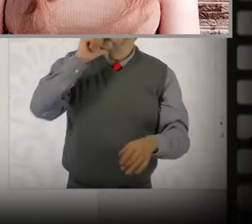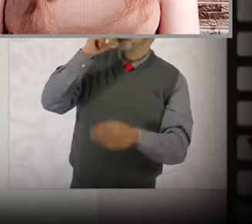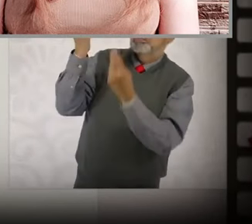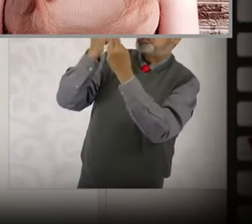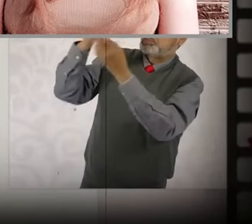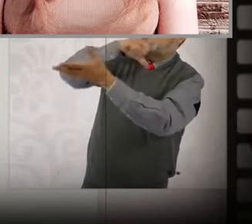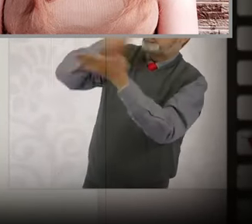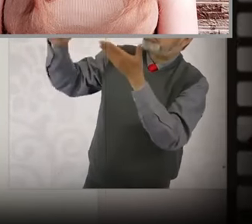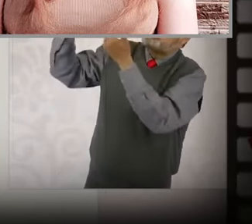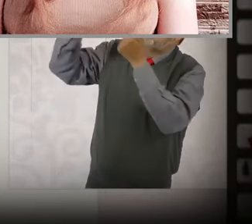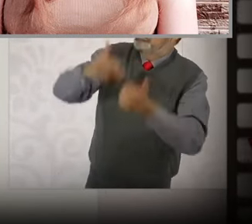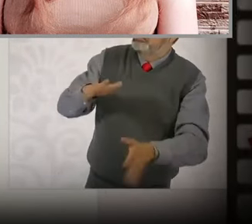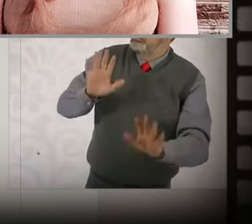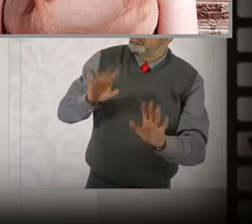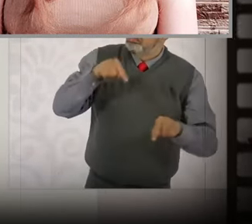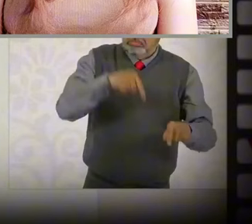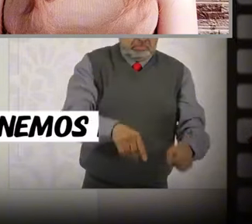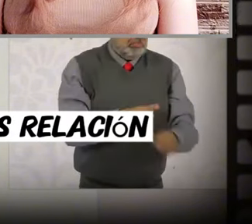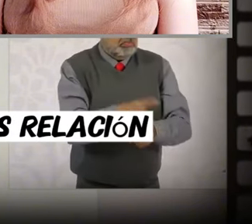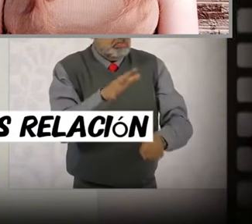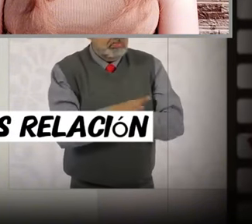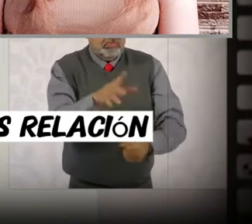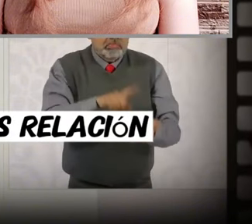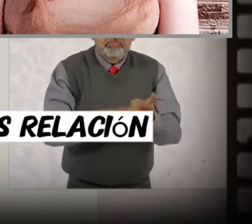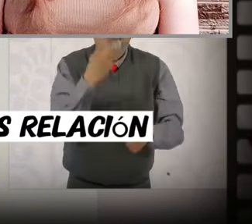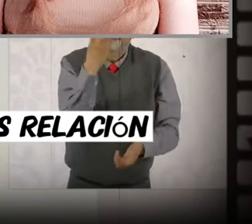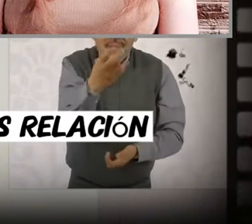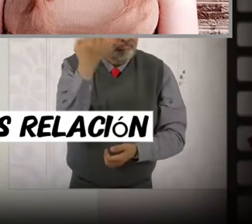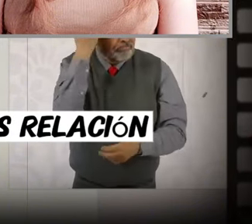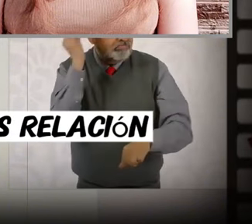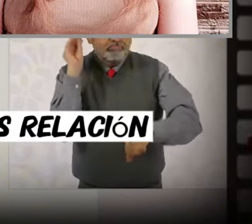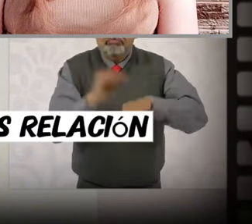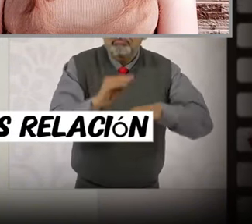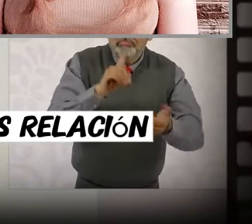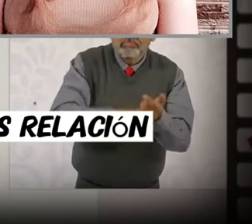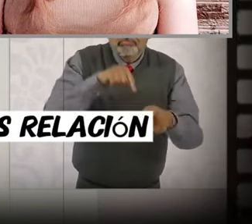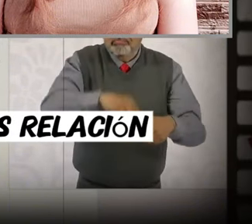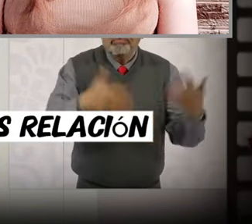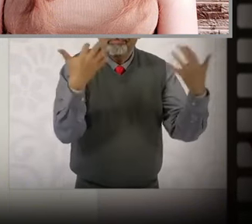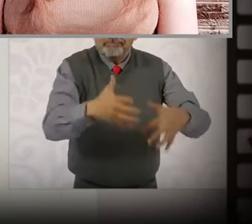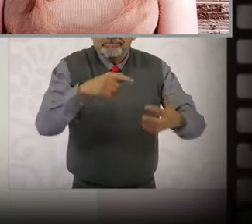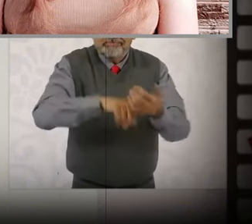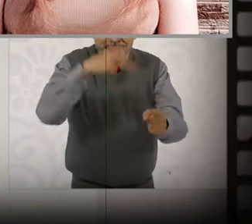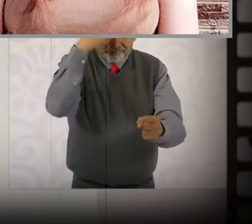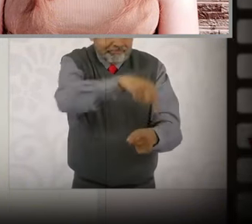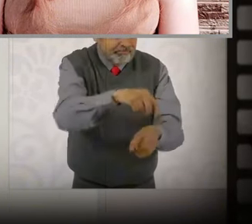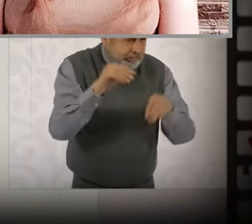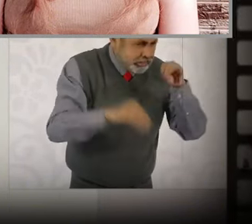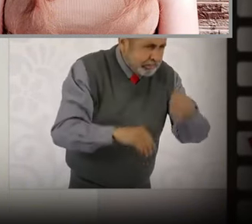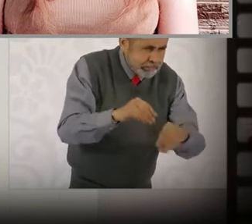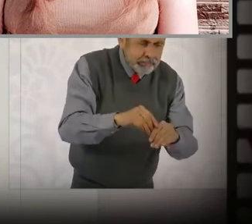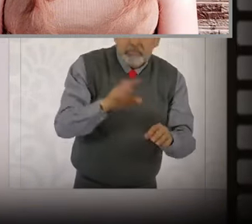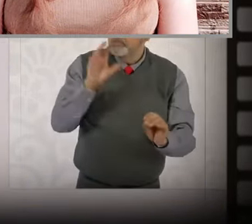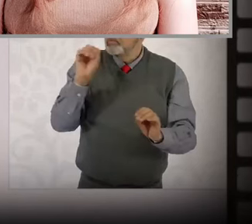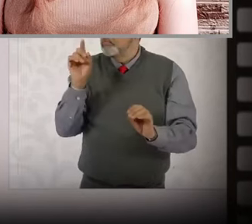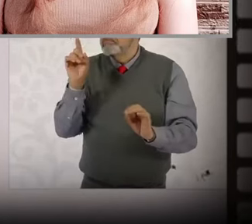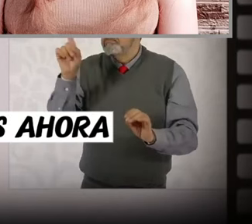de Norteamérica y si no con relación a otros países que tenemos relación, como Europa, por